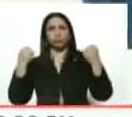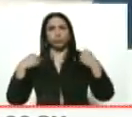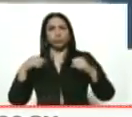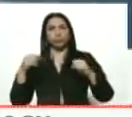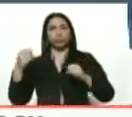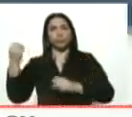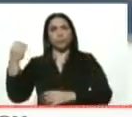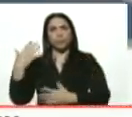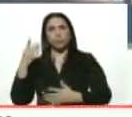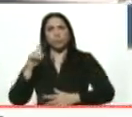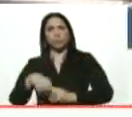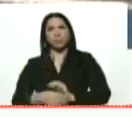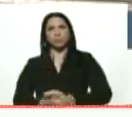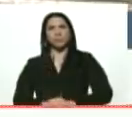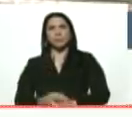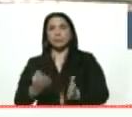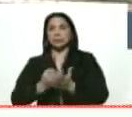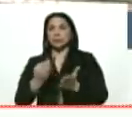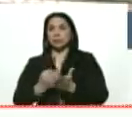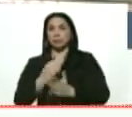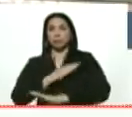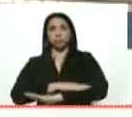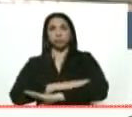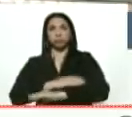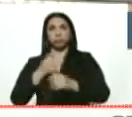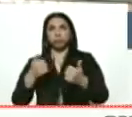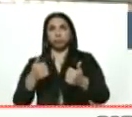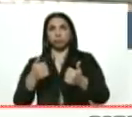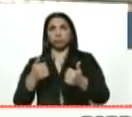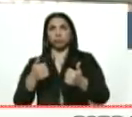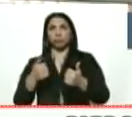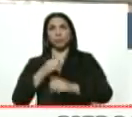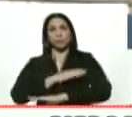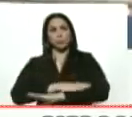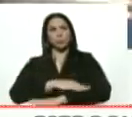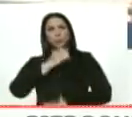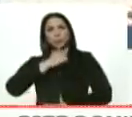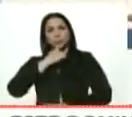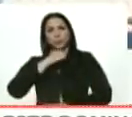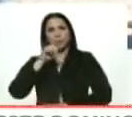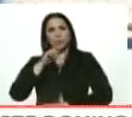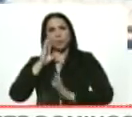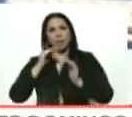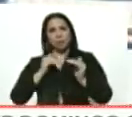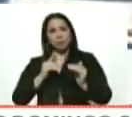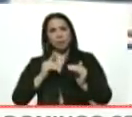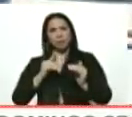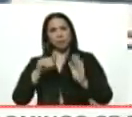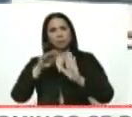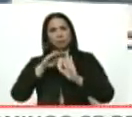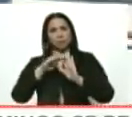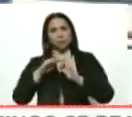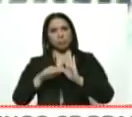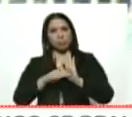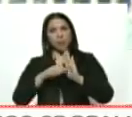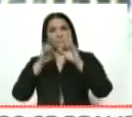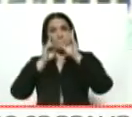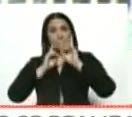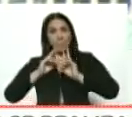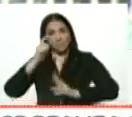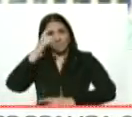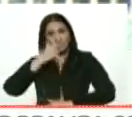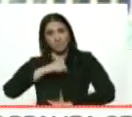dicho el presidente. Siempre con mucha disciplina, con mucha prudencia y atendiendo las medidas de higiene